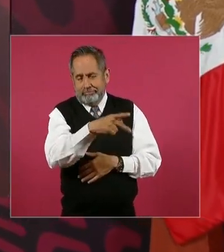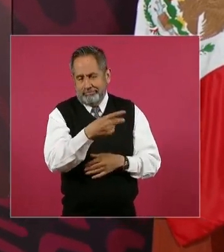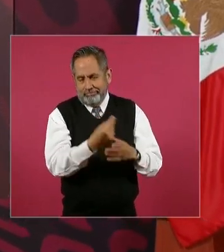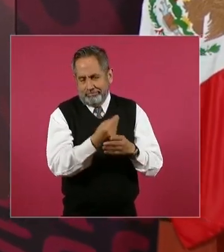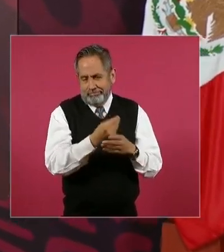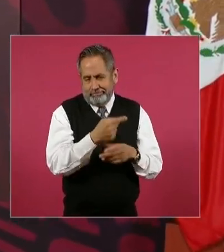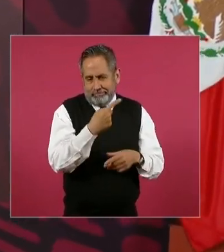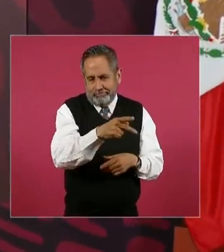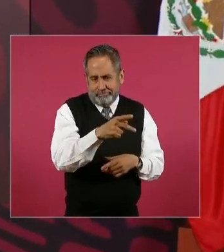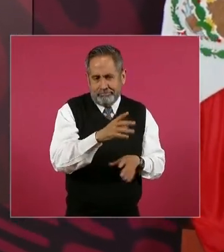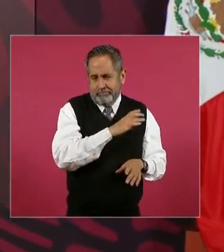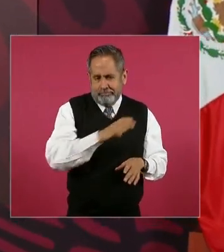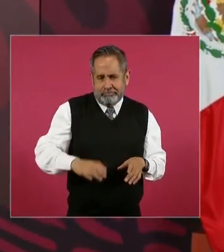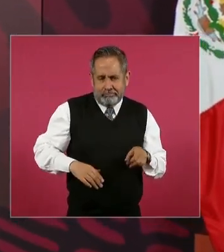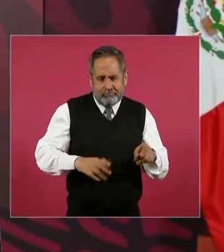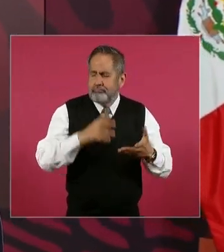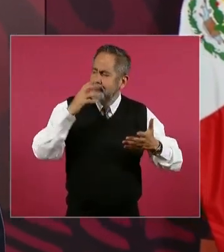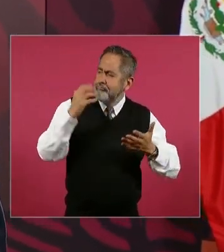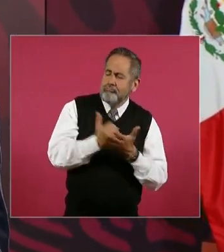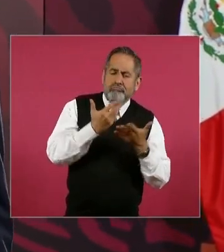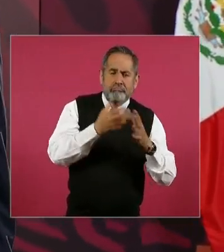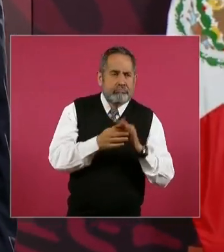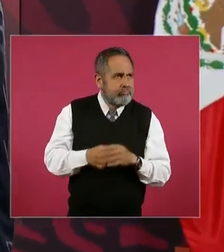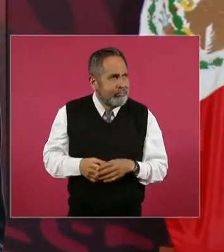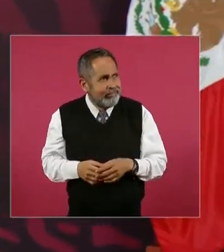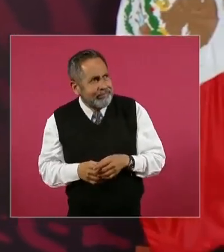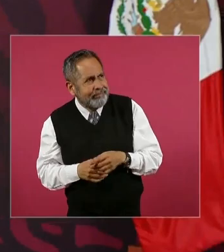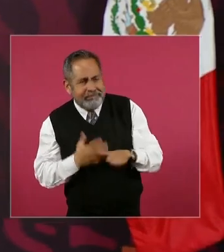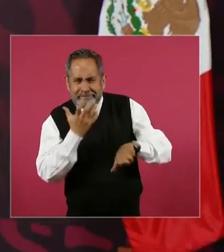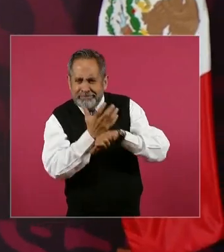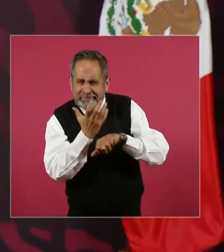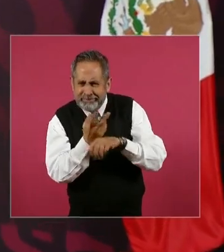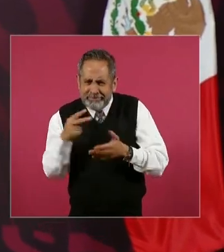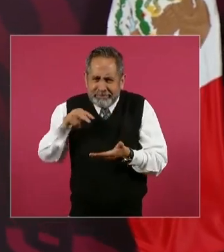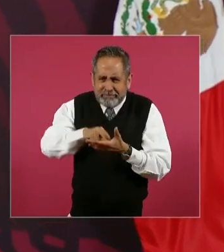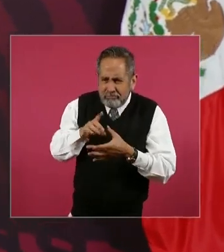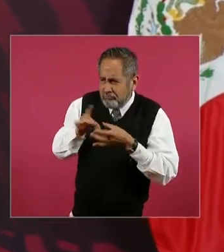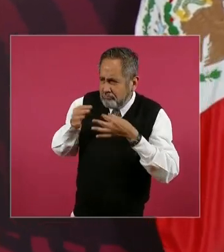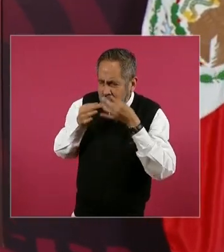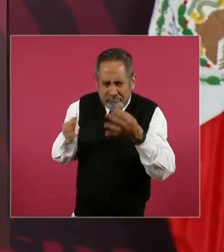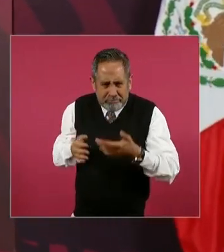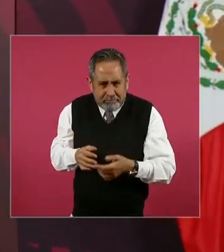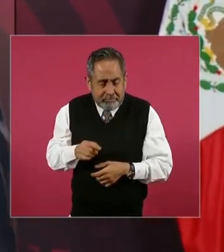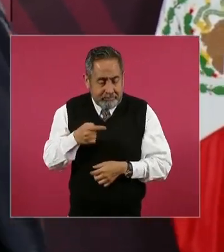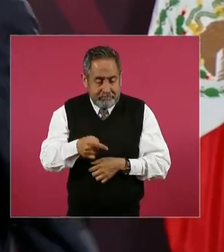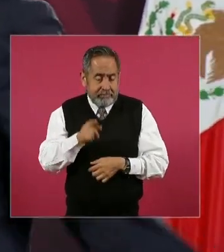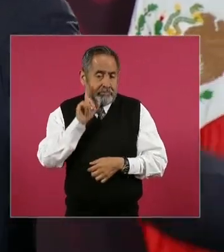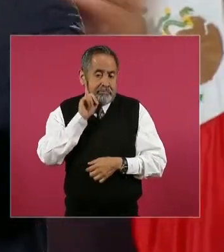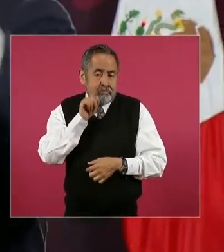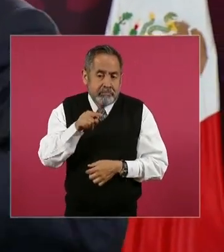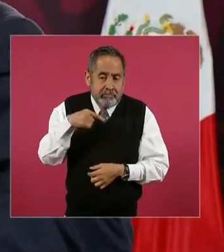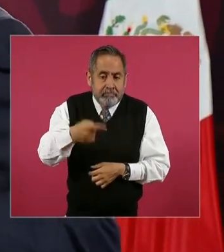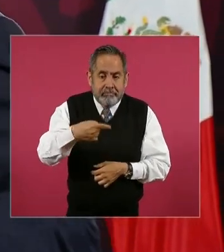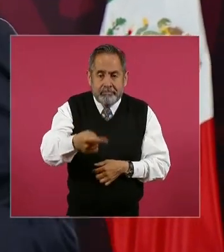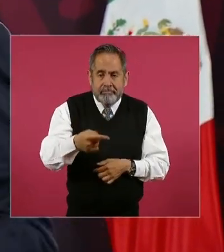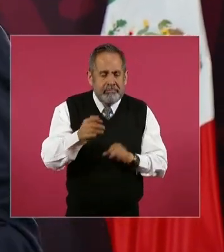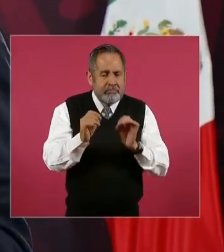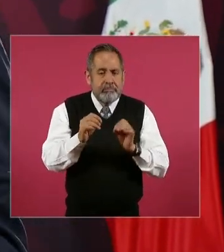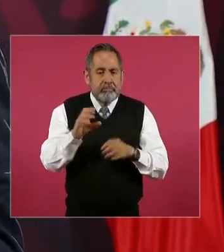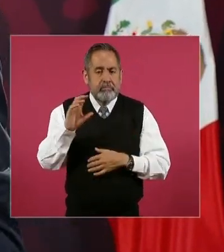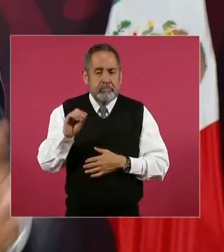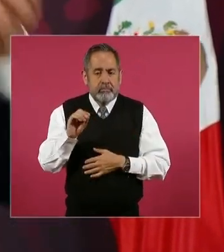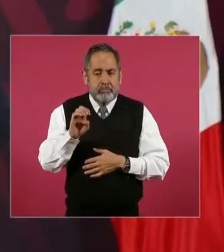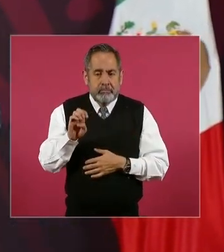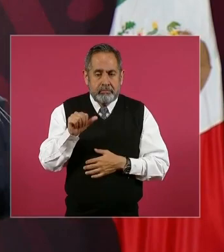ganado uno de los candidatos y ese mismo siguiente salen los de la oa